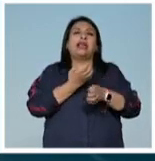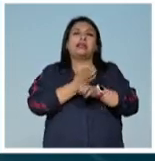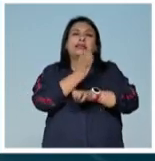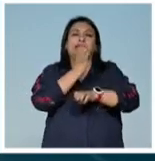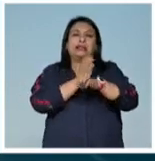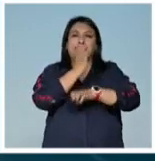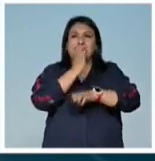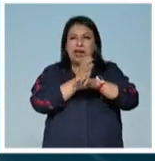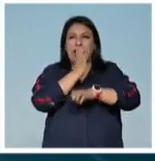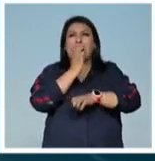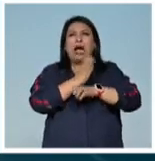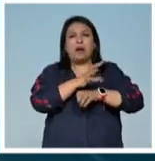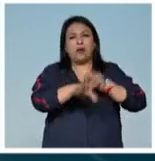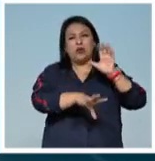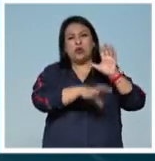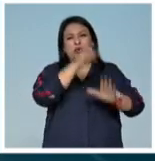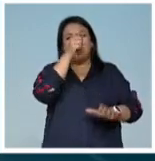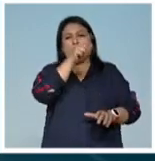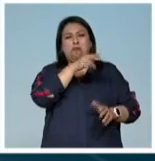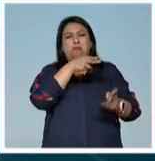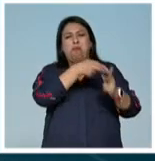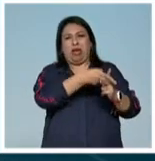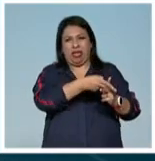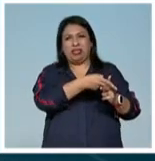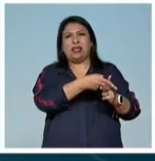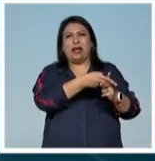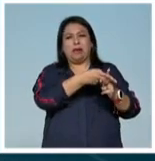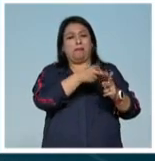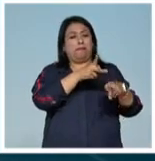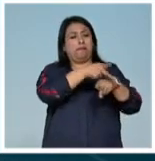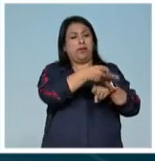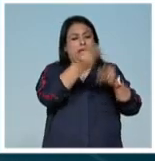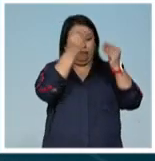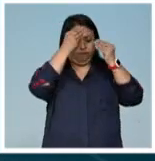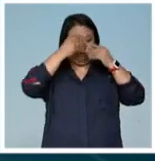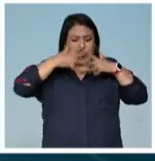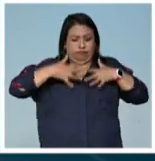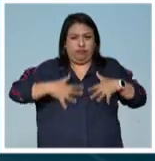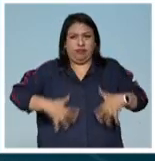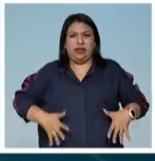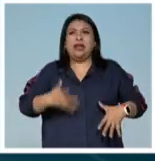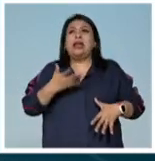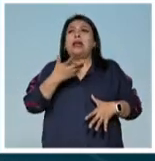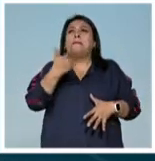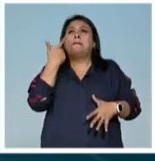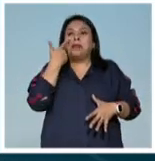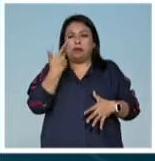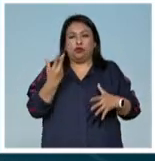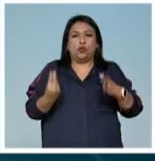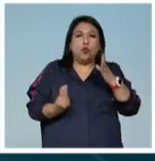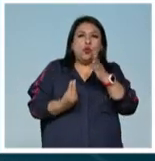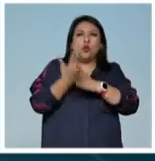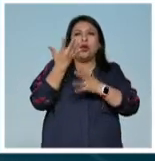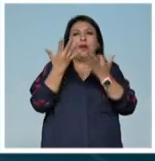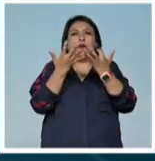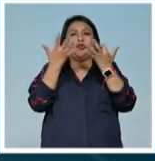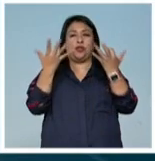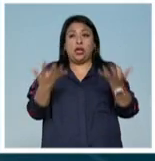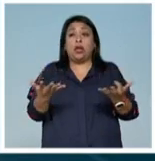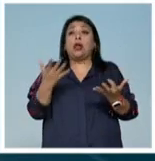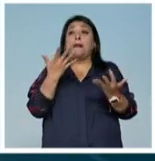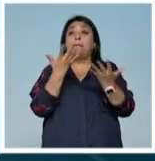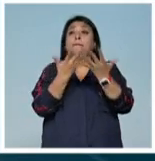fue sacrificado. Y él viste la piel, lo que representa esa renovación de la misma tierra. Tiene